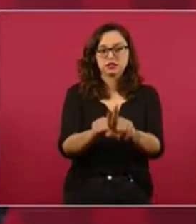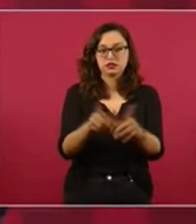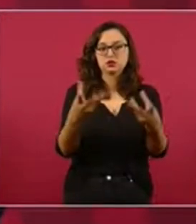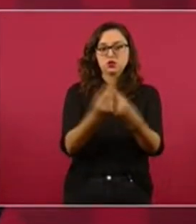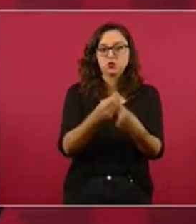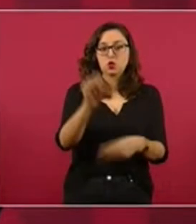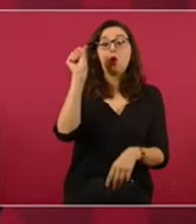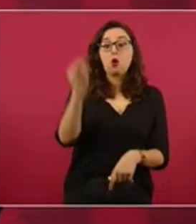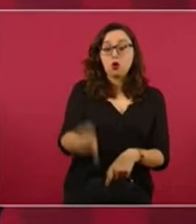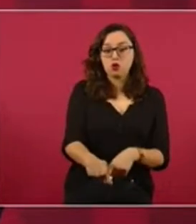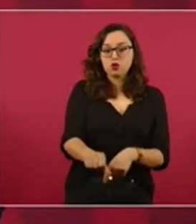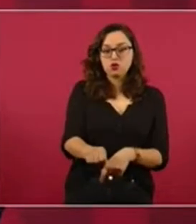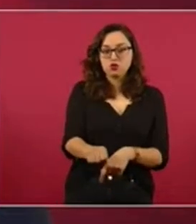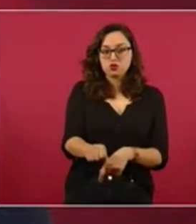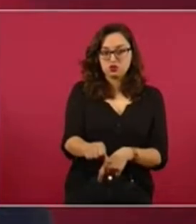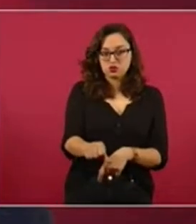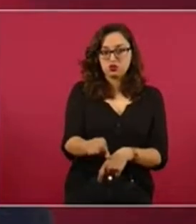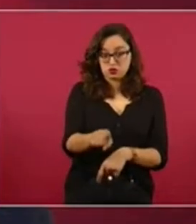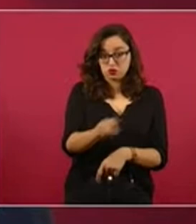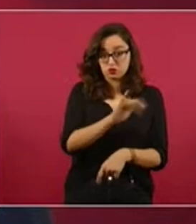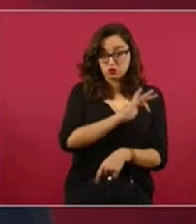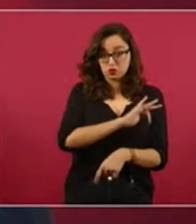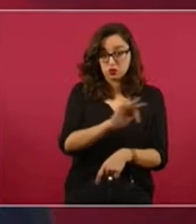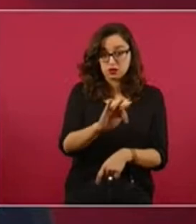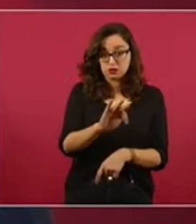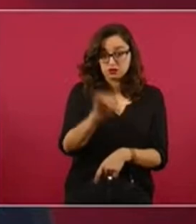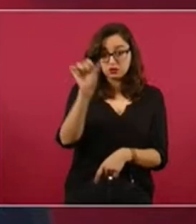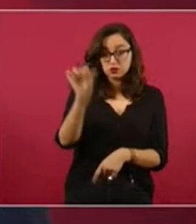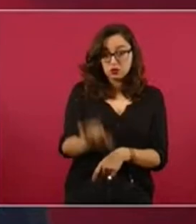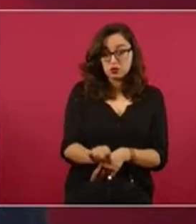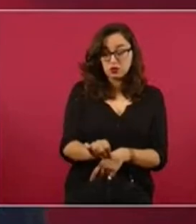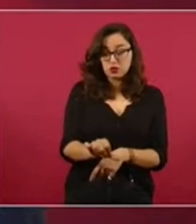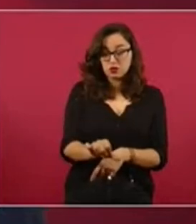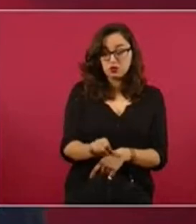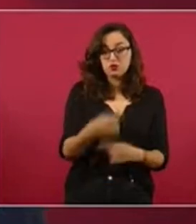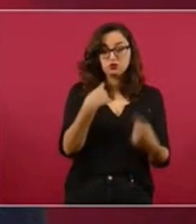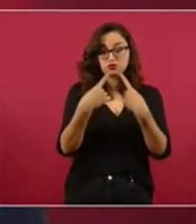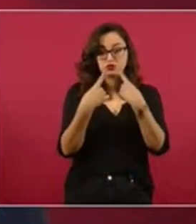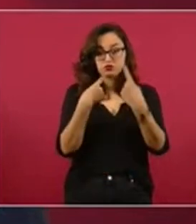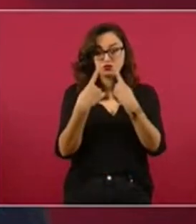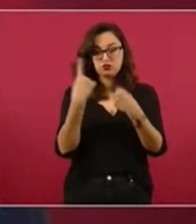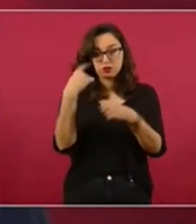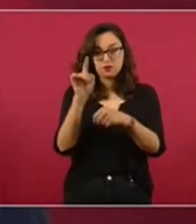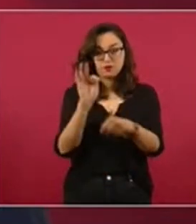si te parece, el día de hoy, para lo de la protección.